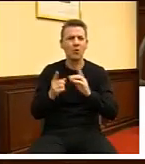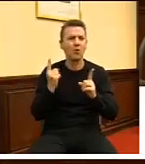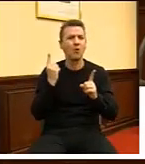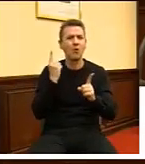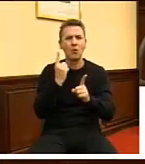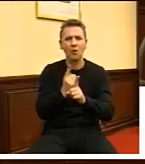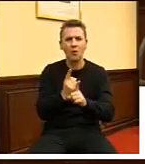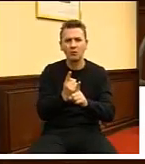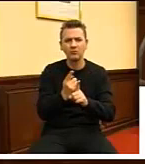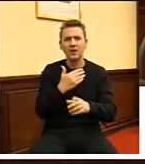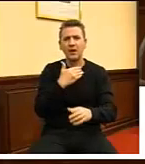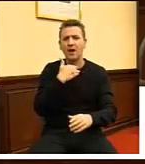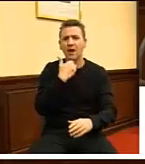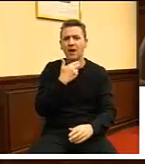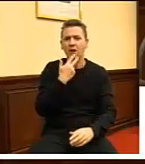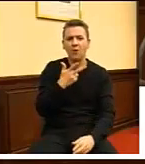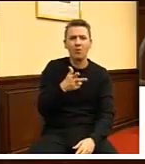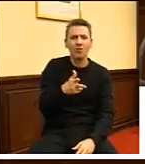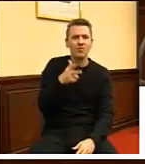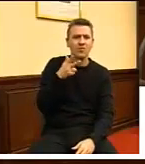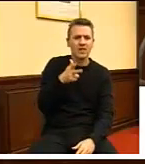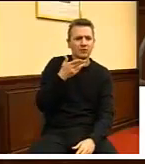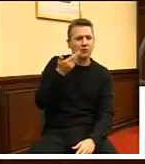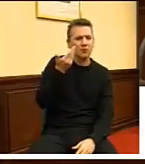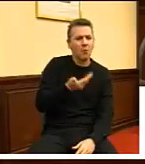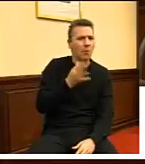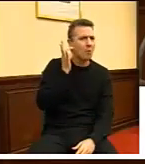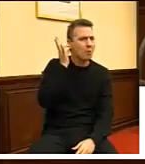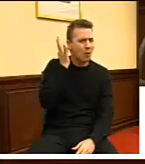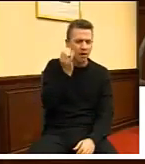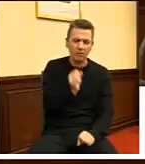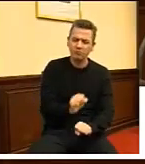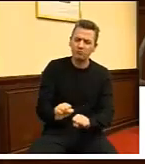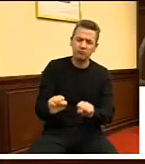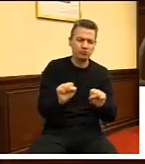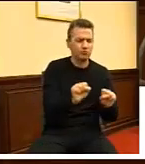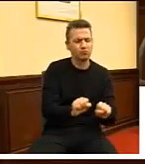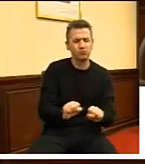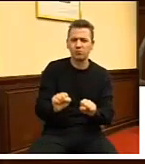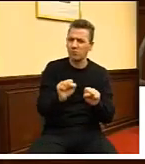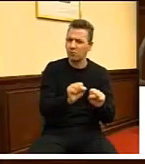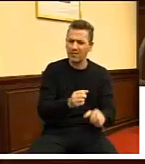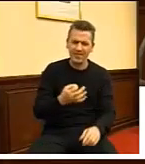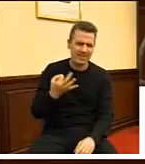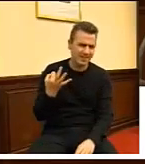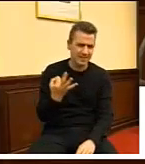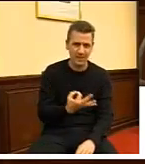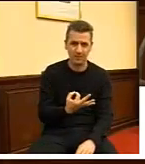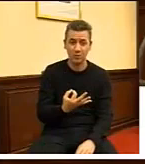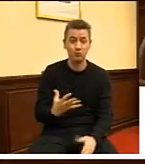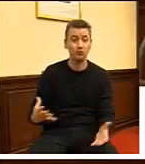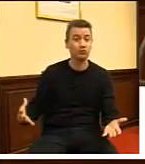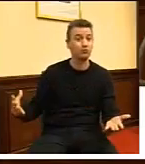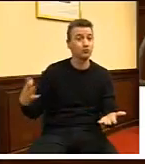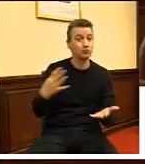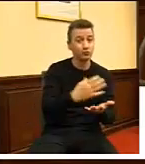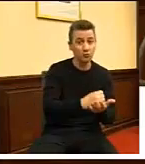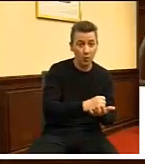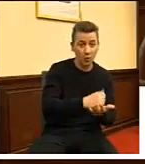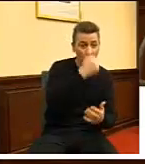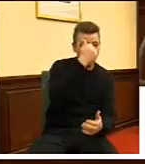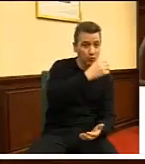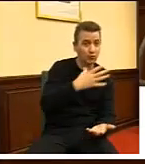los derechos fundamentales de las mujeres. Todos y todas, menos Vox, que ya les